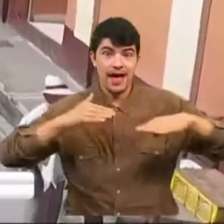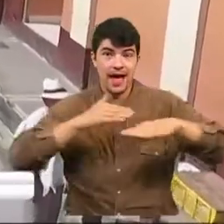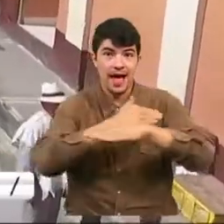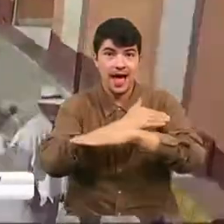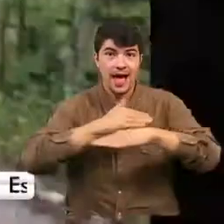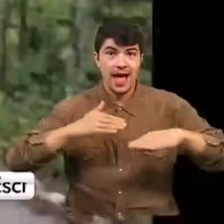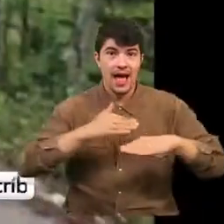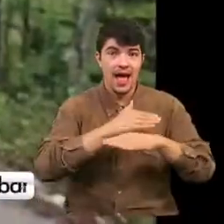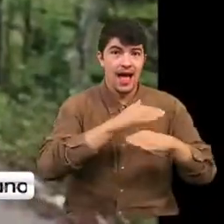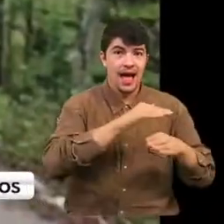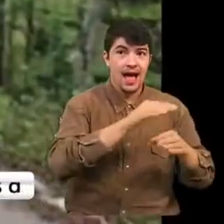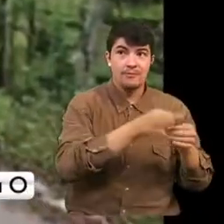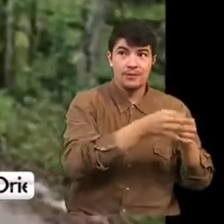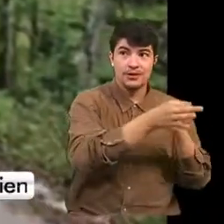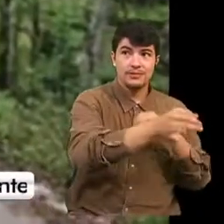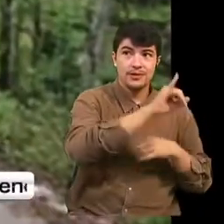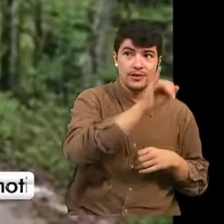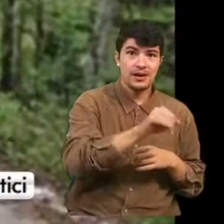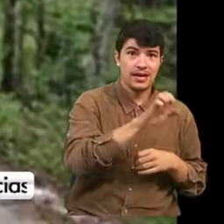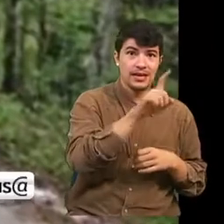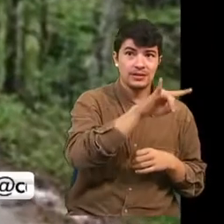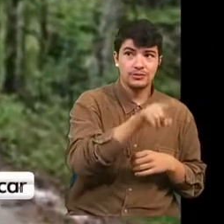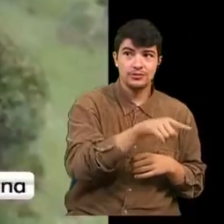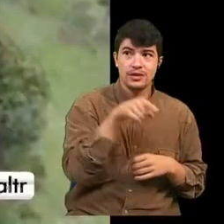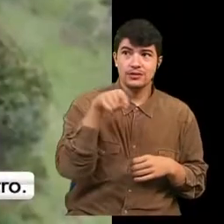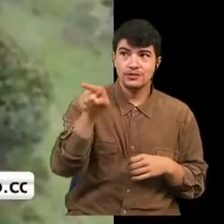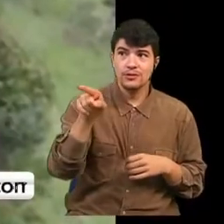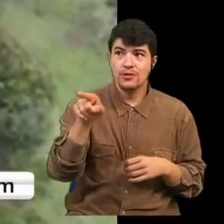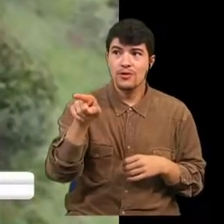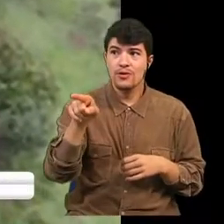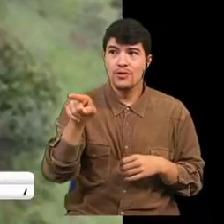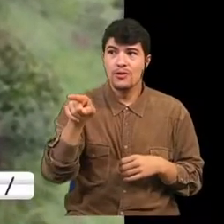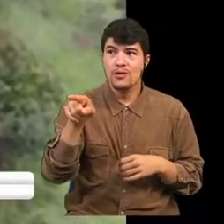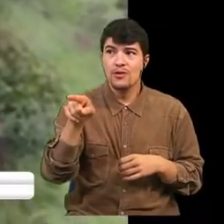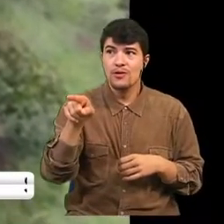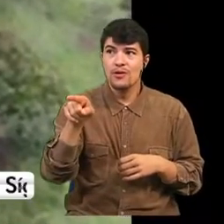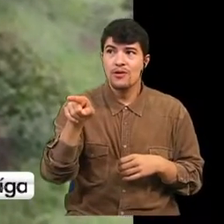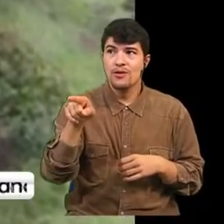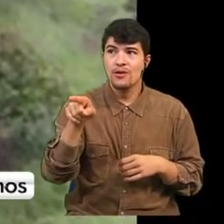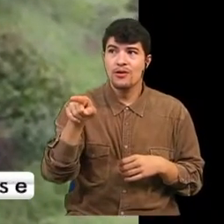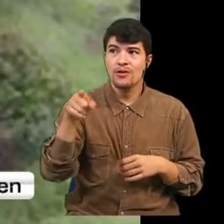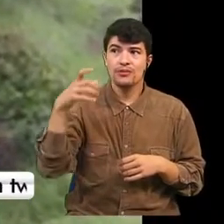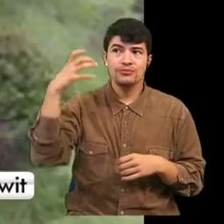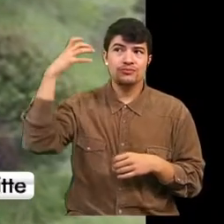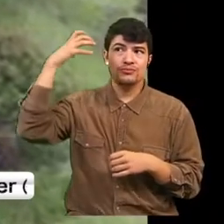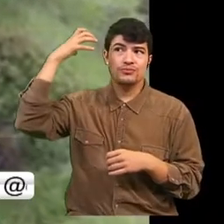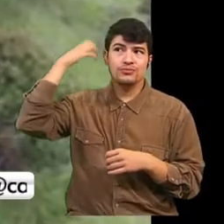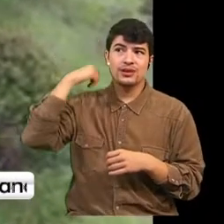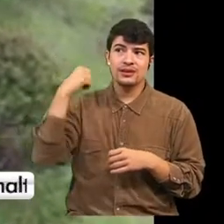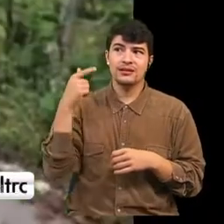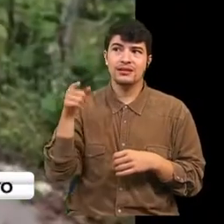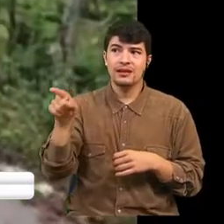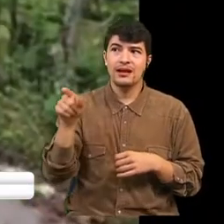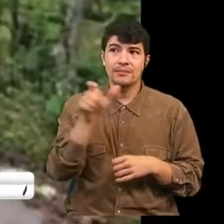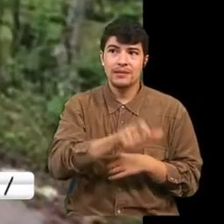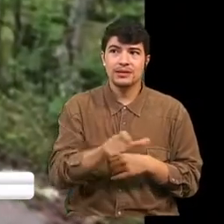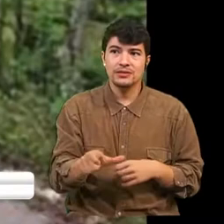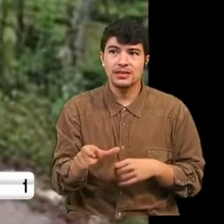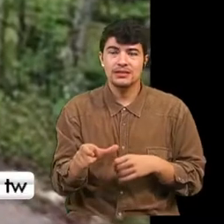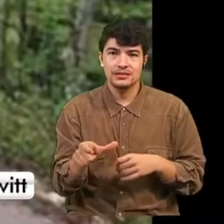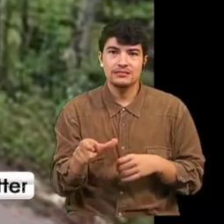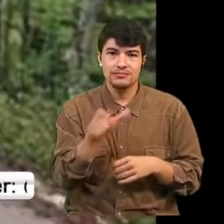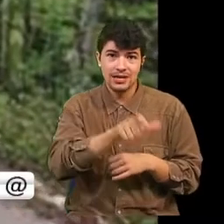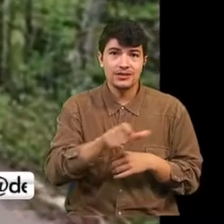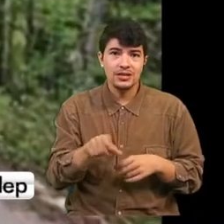María con el municipio de Puente Nacional. Esta es la vía que hasta hace pocos meses tenían que transitar las personas